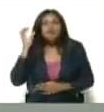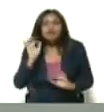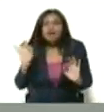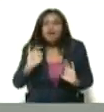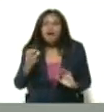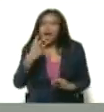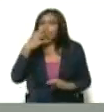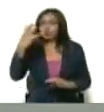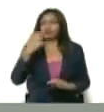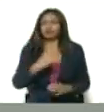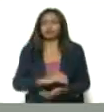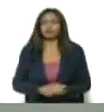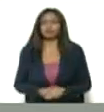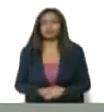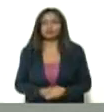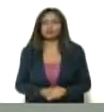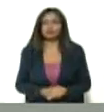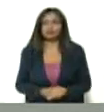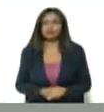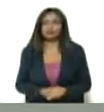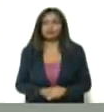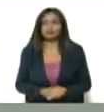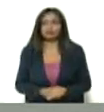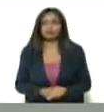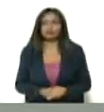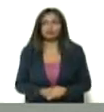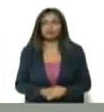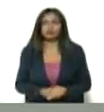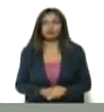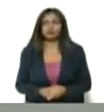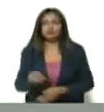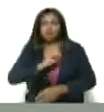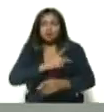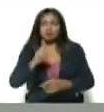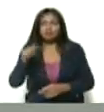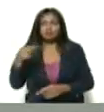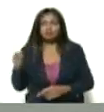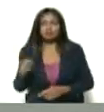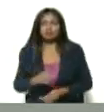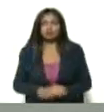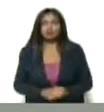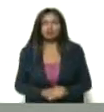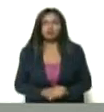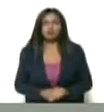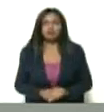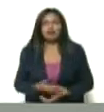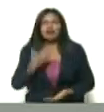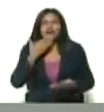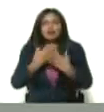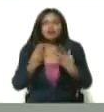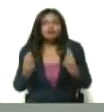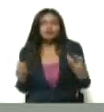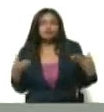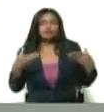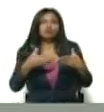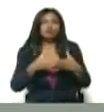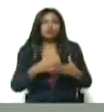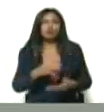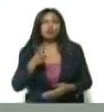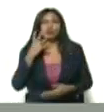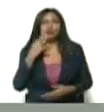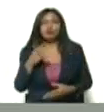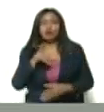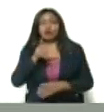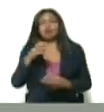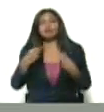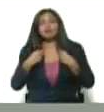A ver, ¿me escucha? Habla duro. Ajá, ¿me escucha? Ahora sí. Le agradecía, pues, en nombre de los